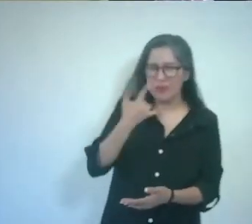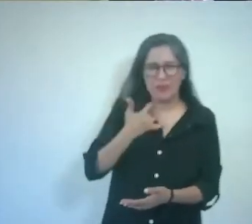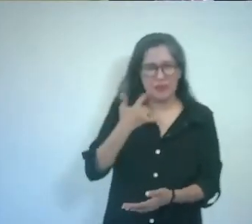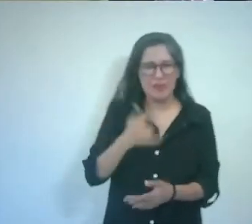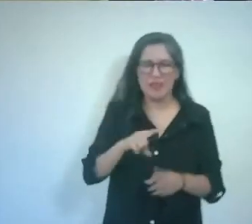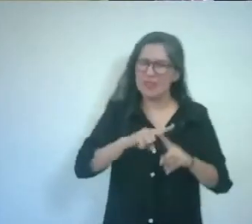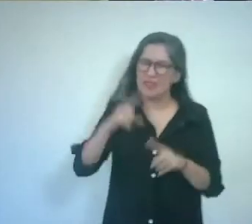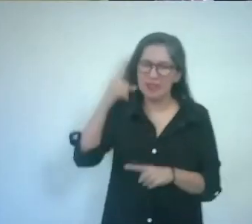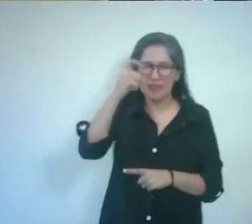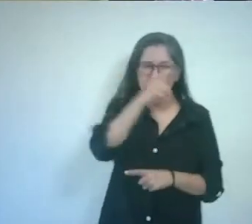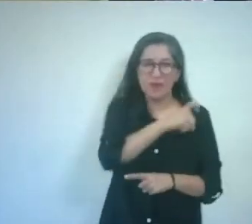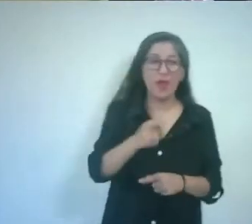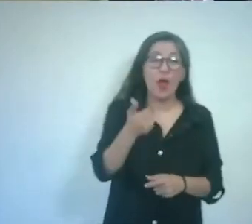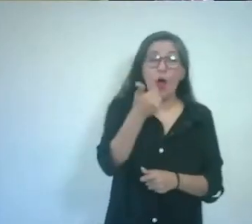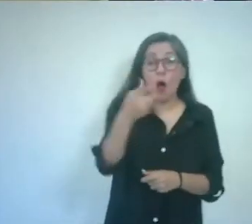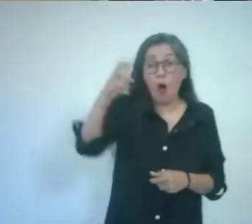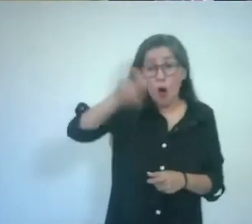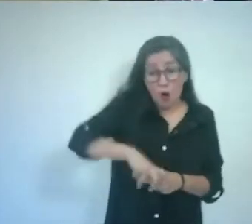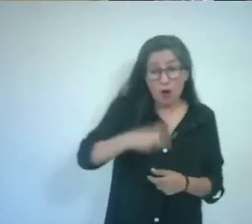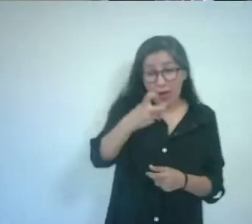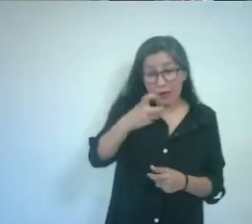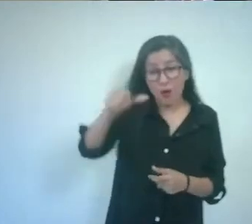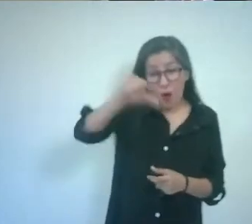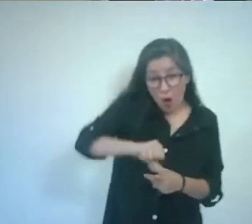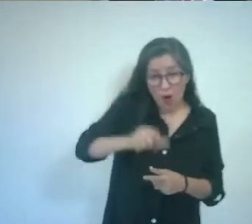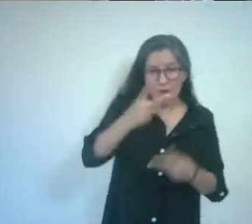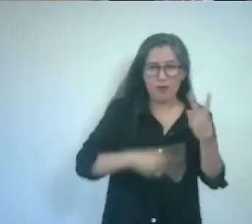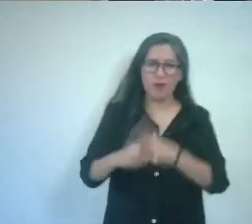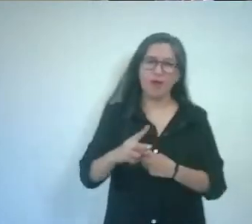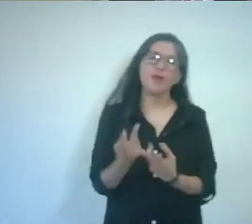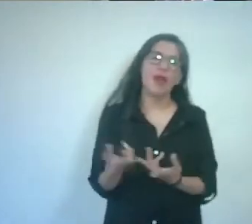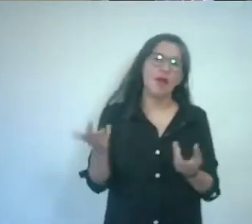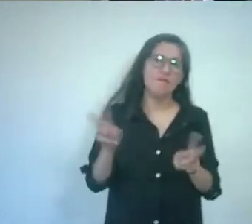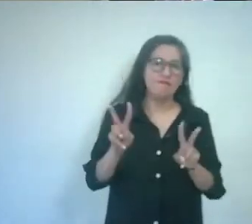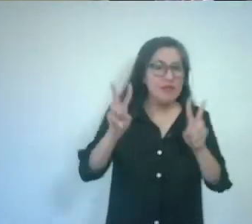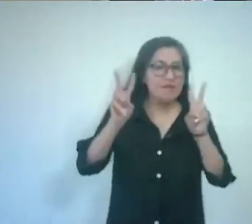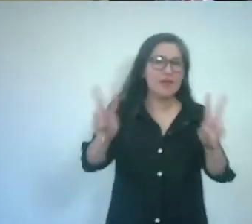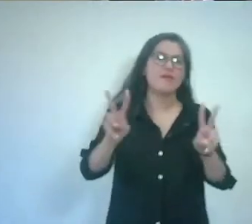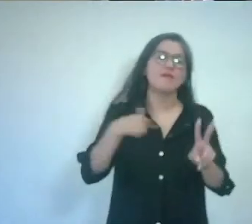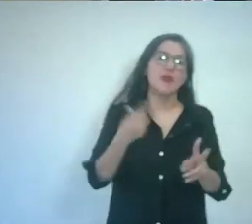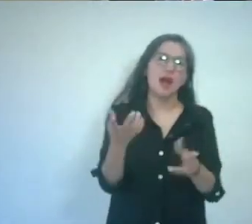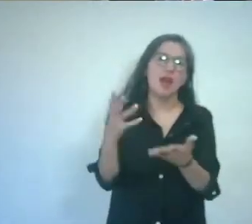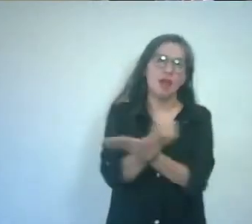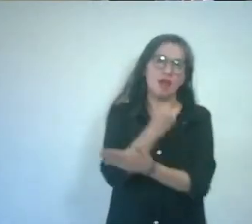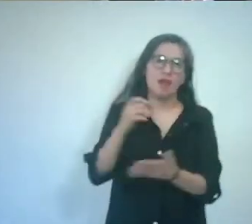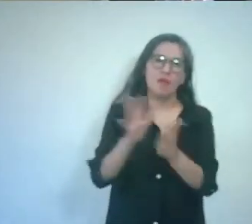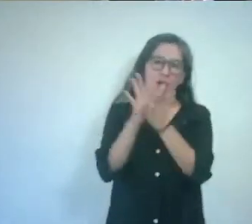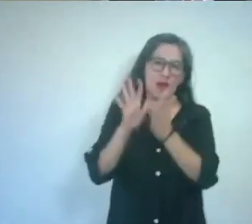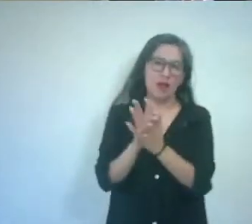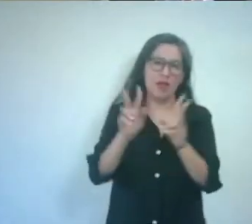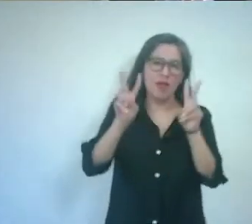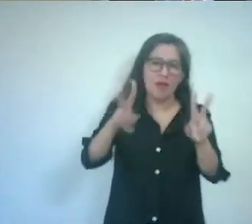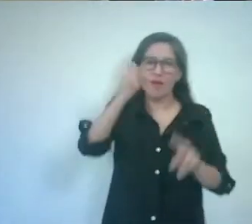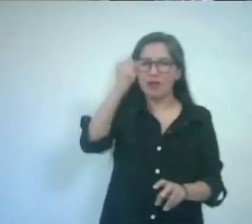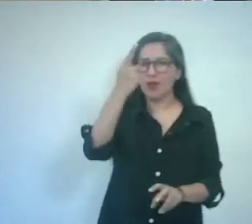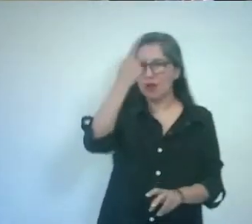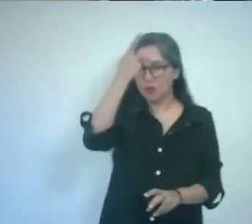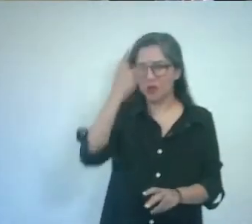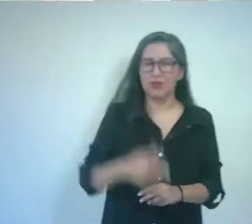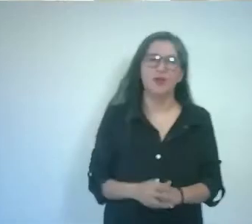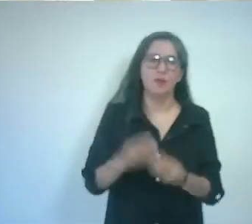hoy nos convoca en esta mesa. Que viva la democracia y que viva San Luis Potosí. Muchas gracias.